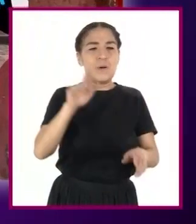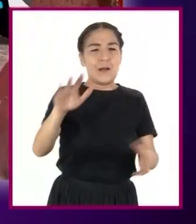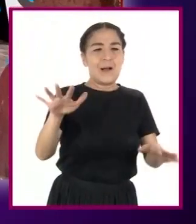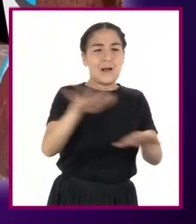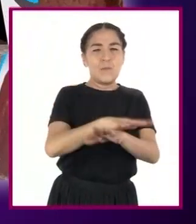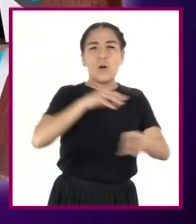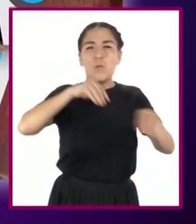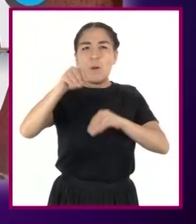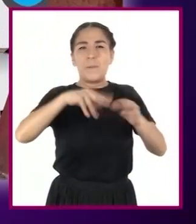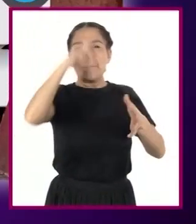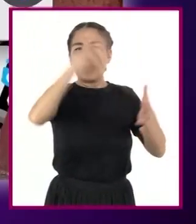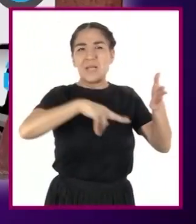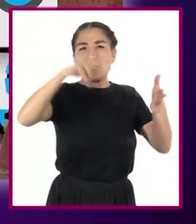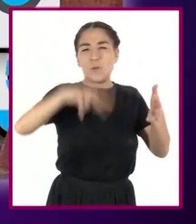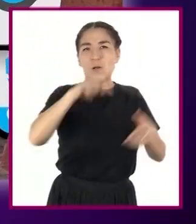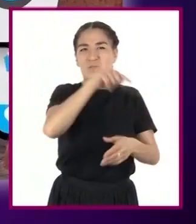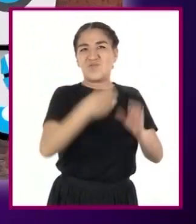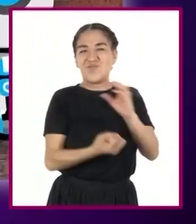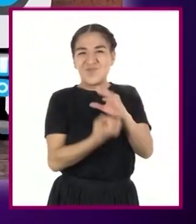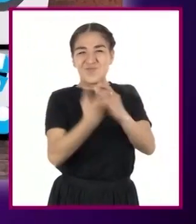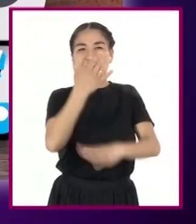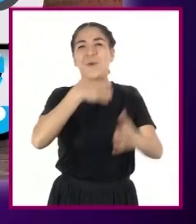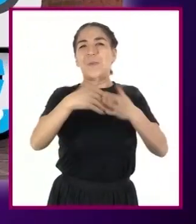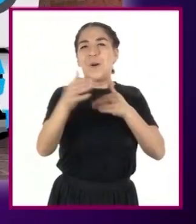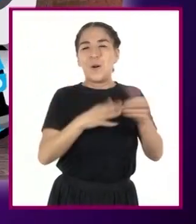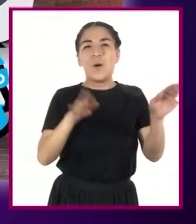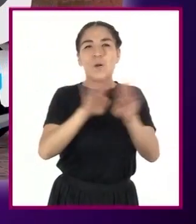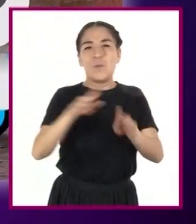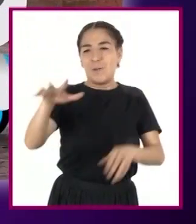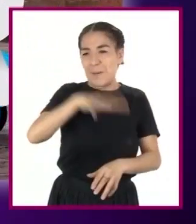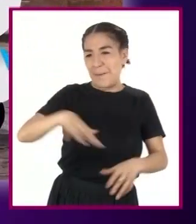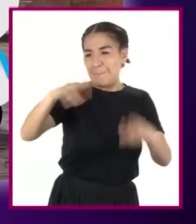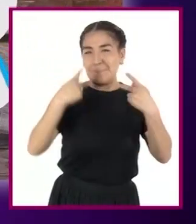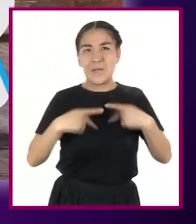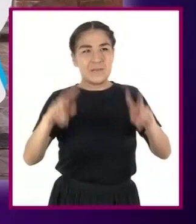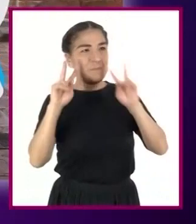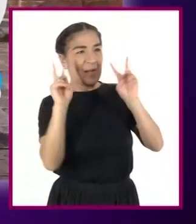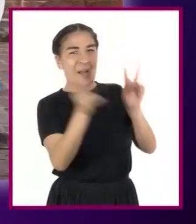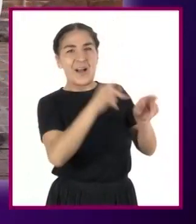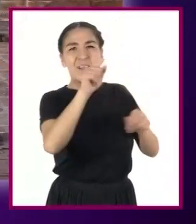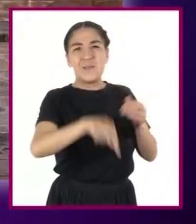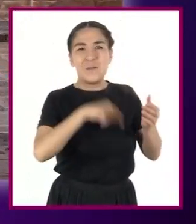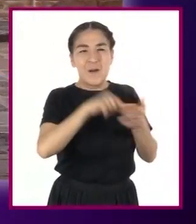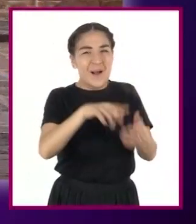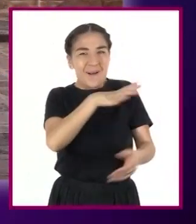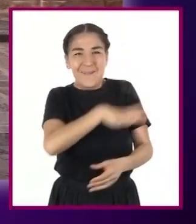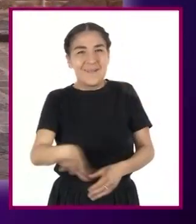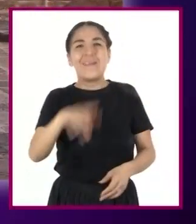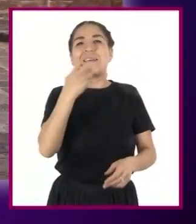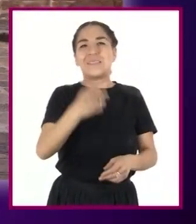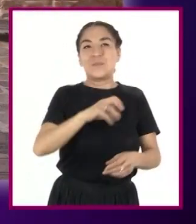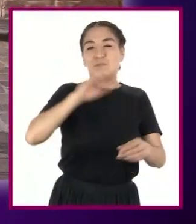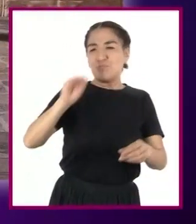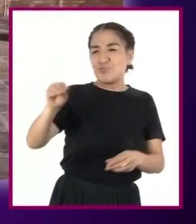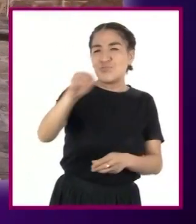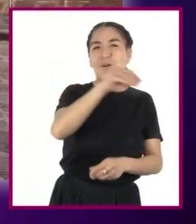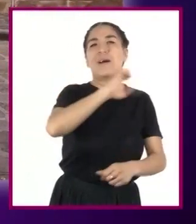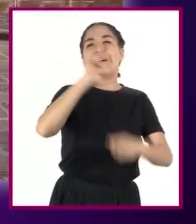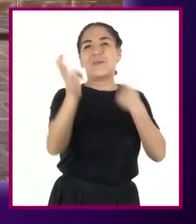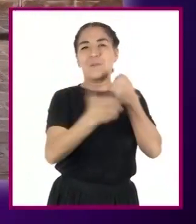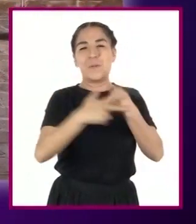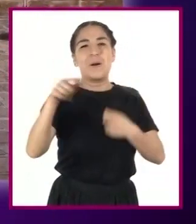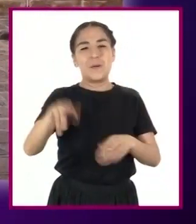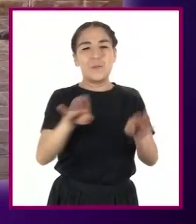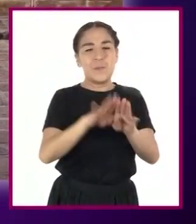movimiento de las pinturas eran algo nuevo, por lo que causaron gran impacto en la ciudad parisina y poco después en toda Europa. El dinamismo